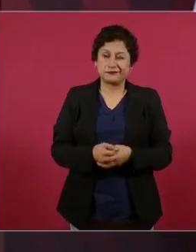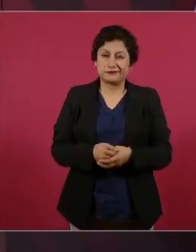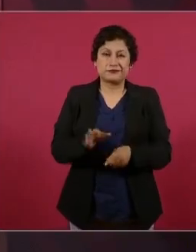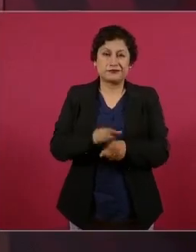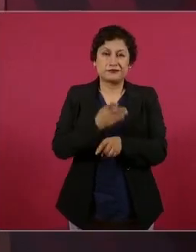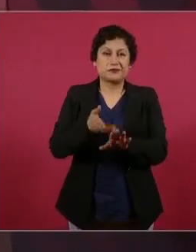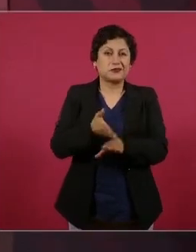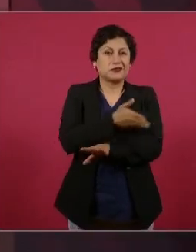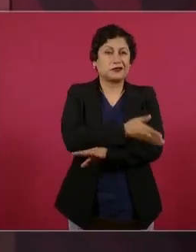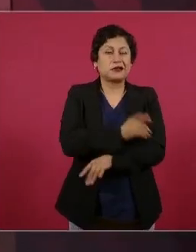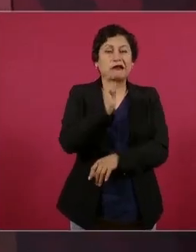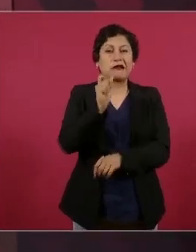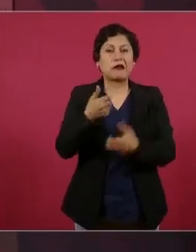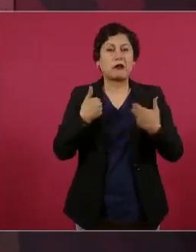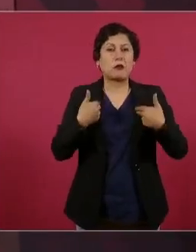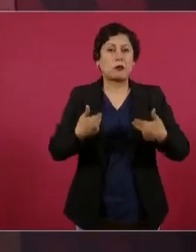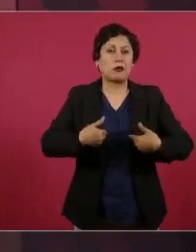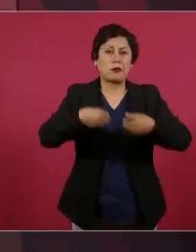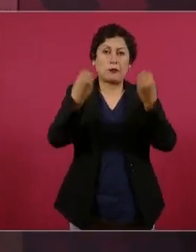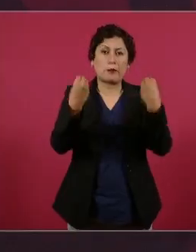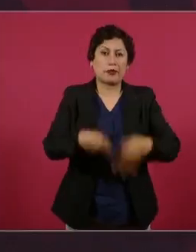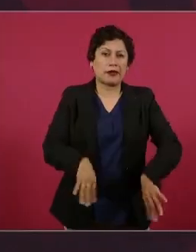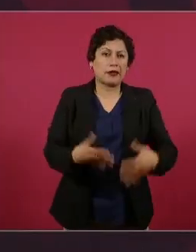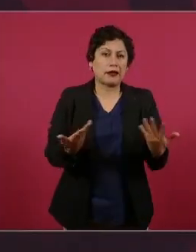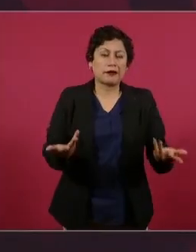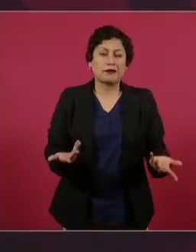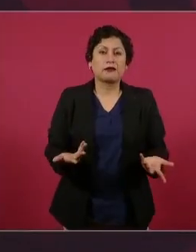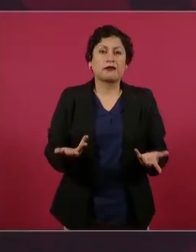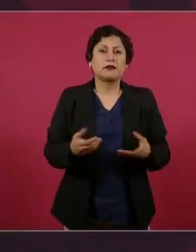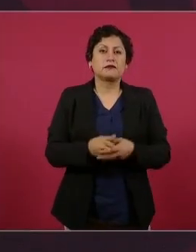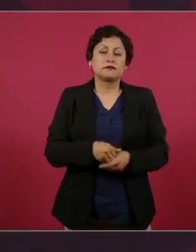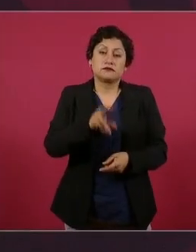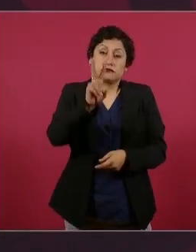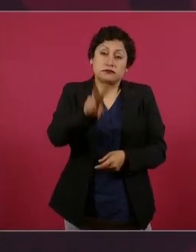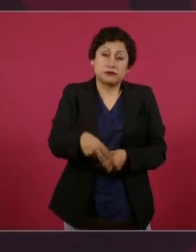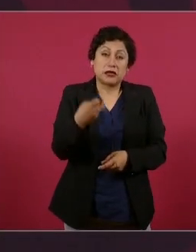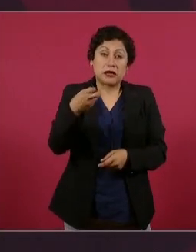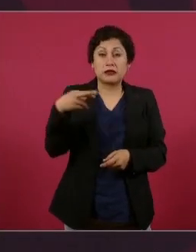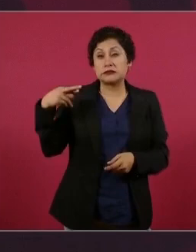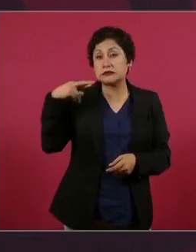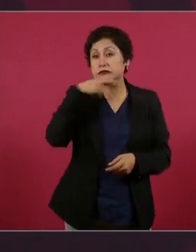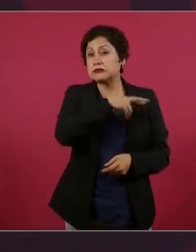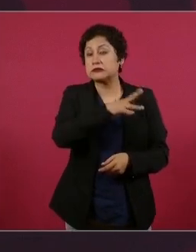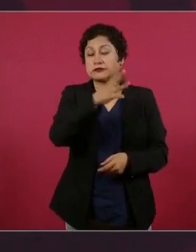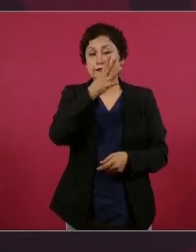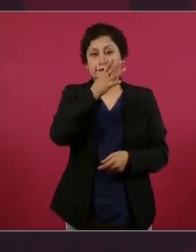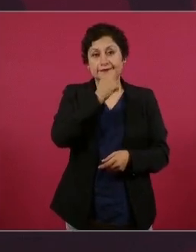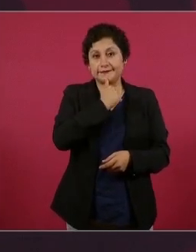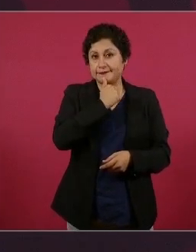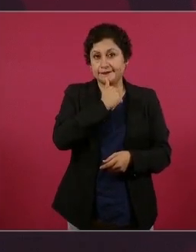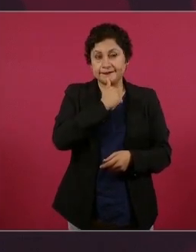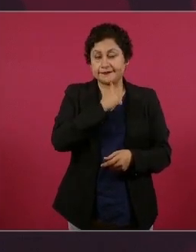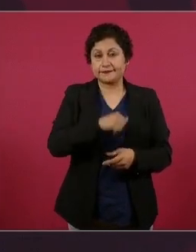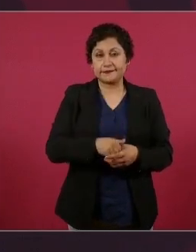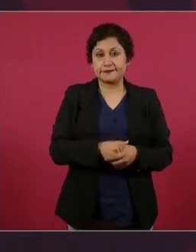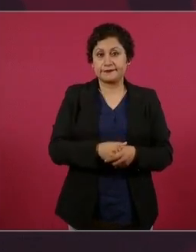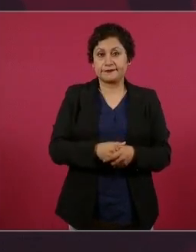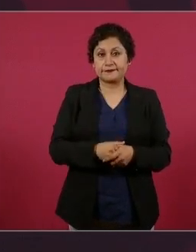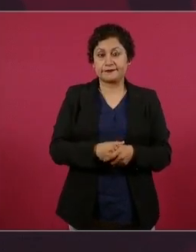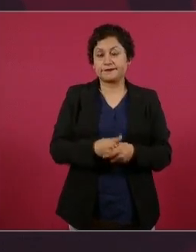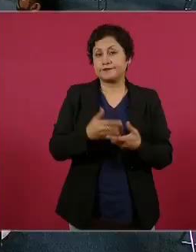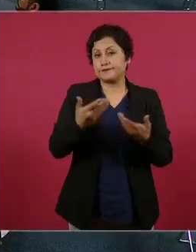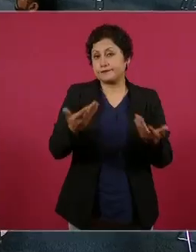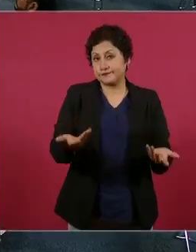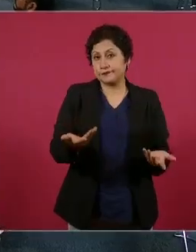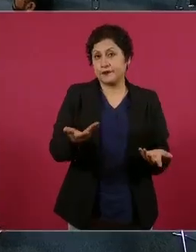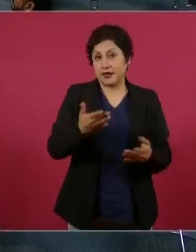Deshumanizada, ¿sí? Lleva tiempo. Nosotros, yo